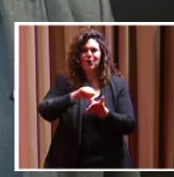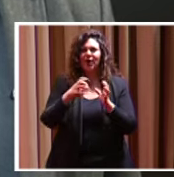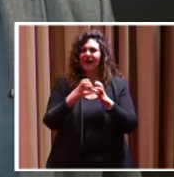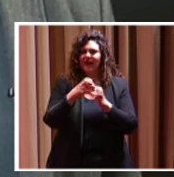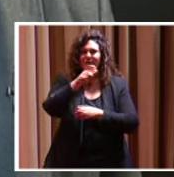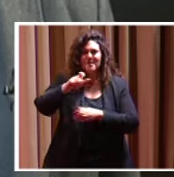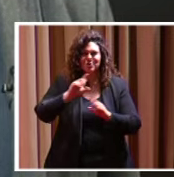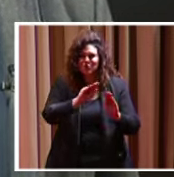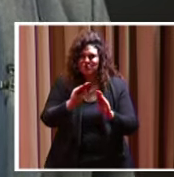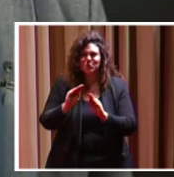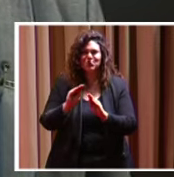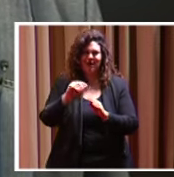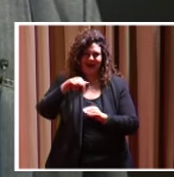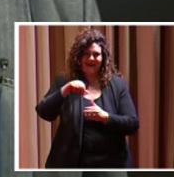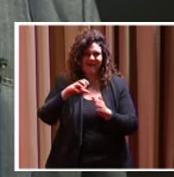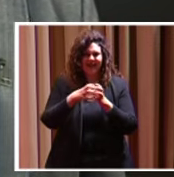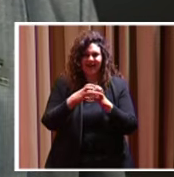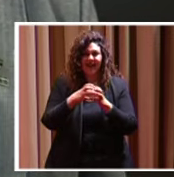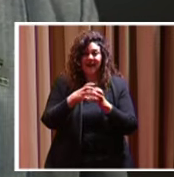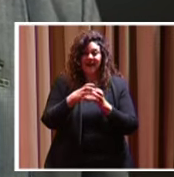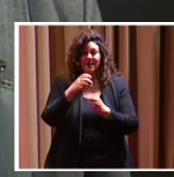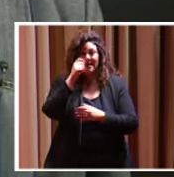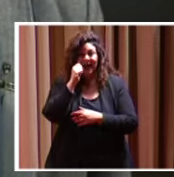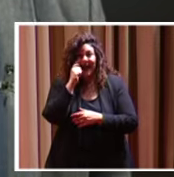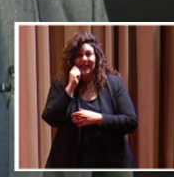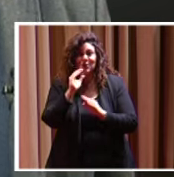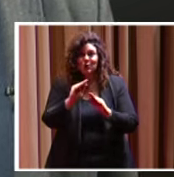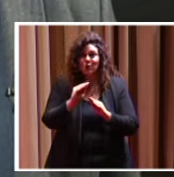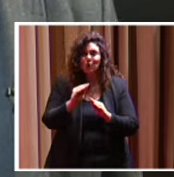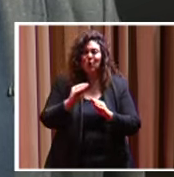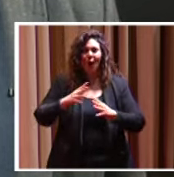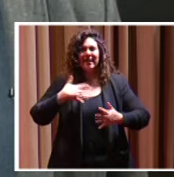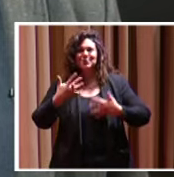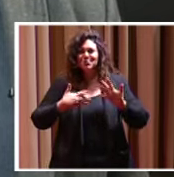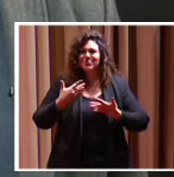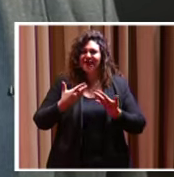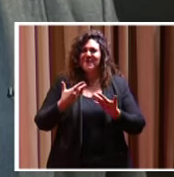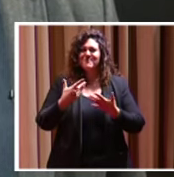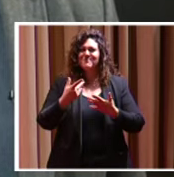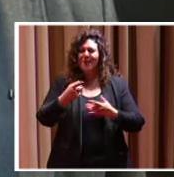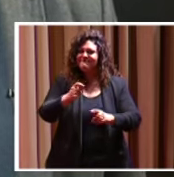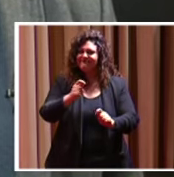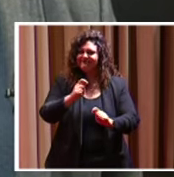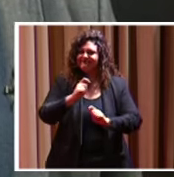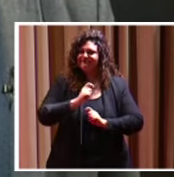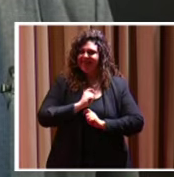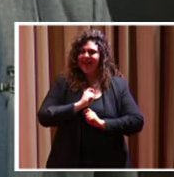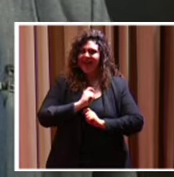Granada, a su gente, porque sin el cariño, sin el entusiasmo que recibimos desde el momento